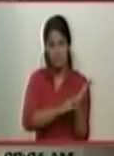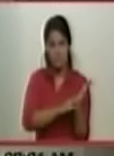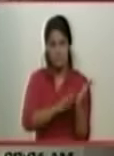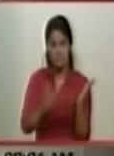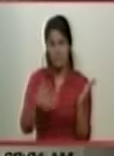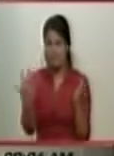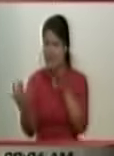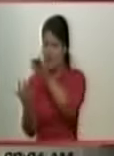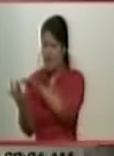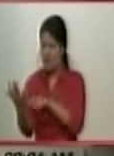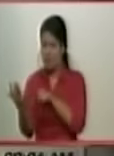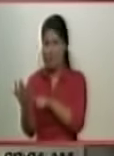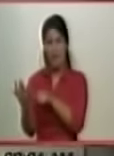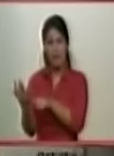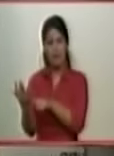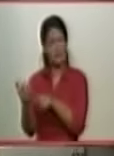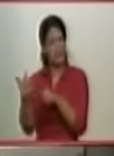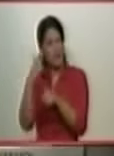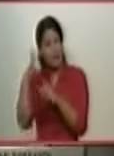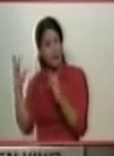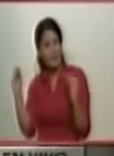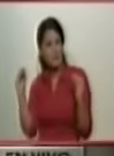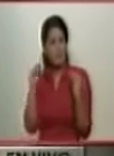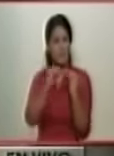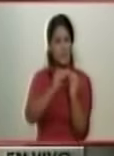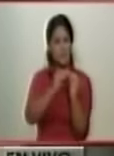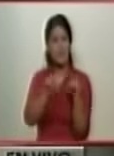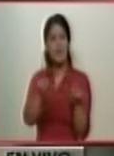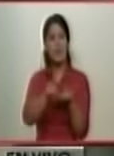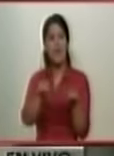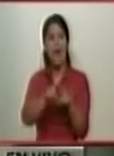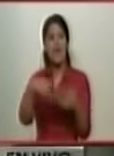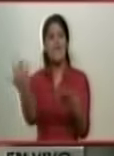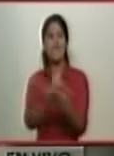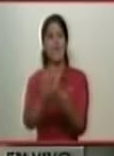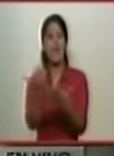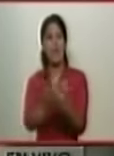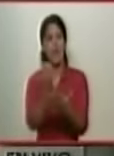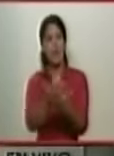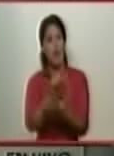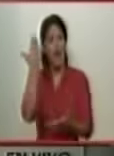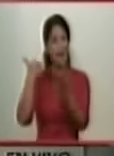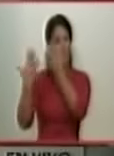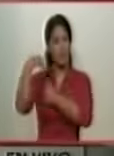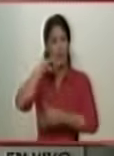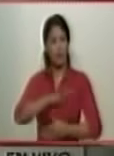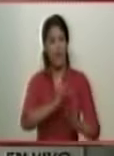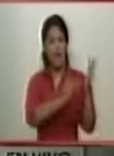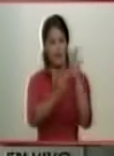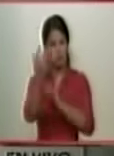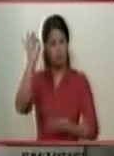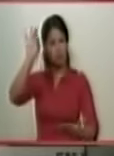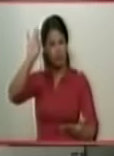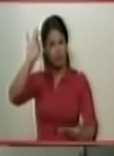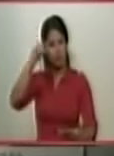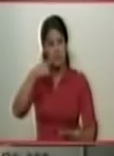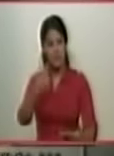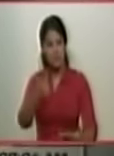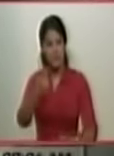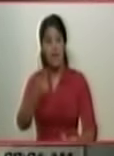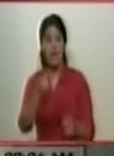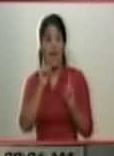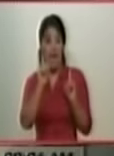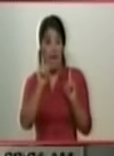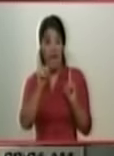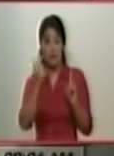porque tienen que ver con el Evangelio propiamente de Jesús. Jesús nos dejó claro: el que se guarda